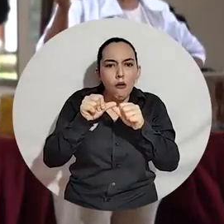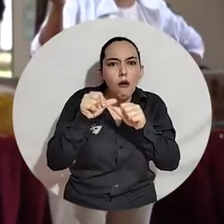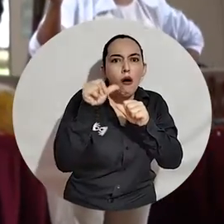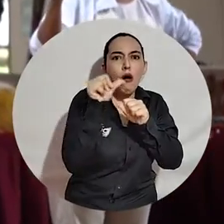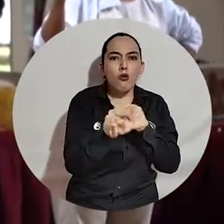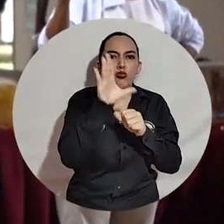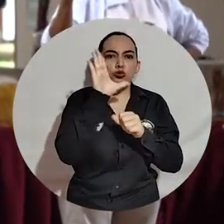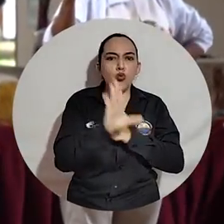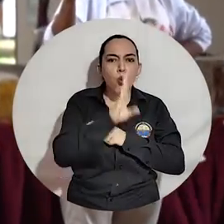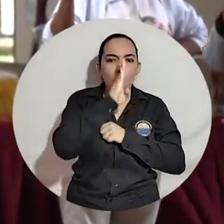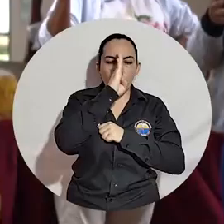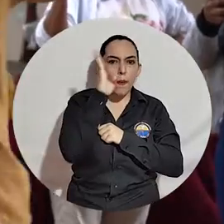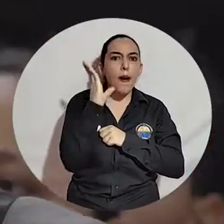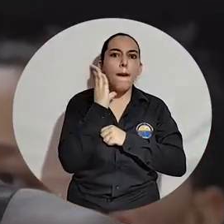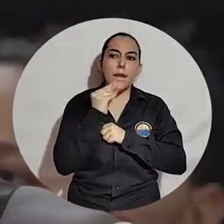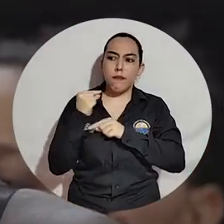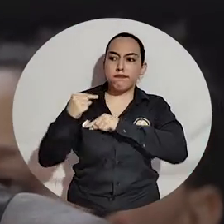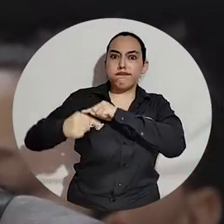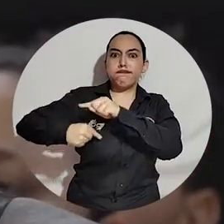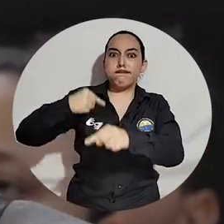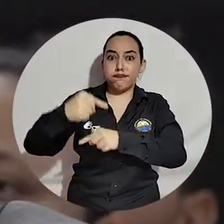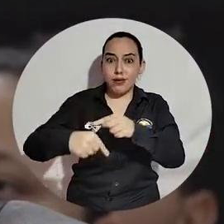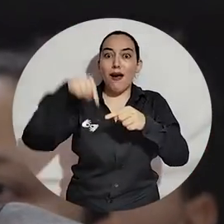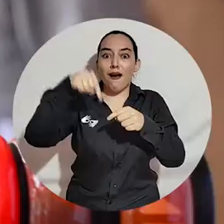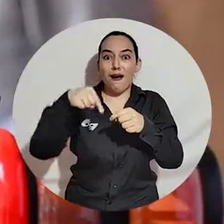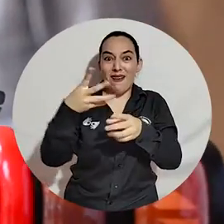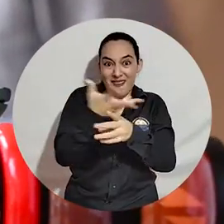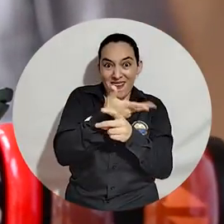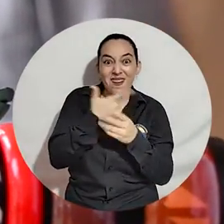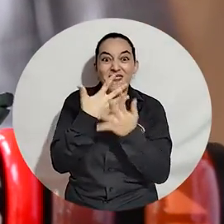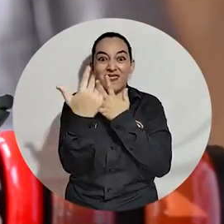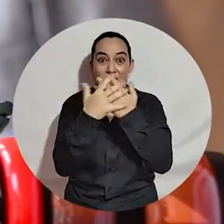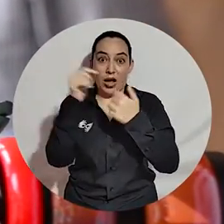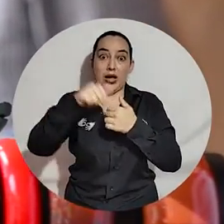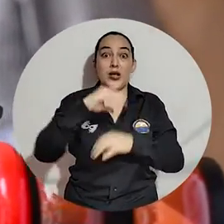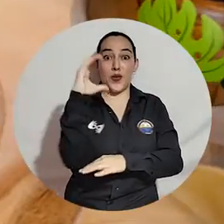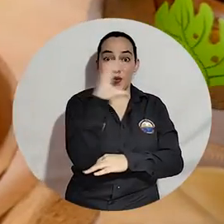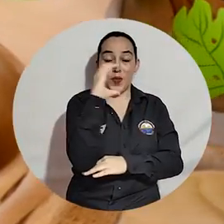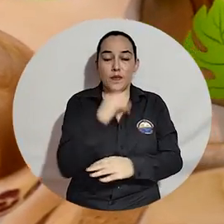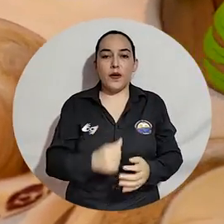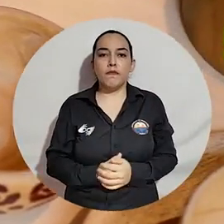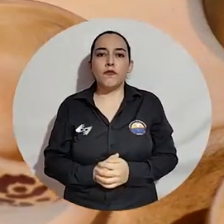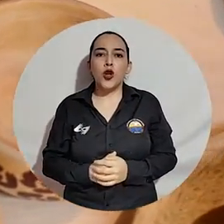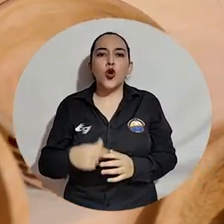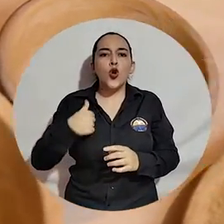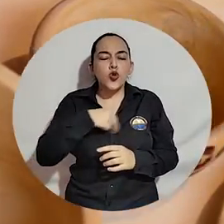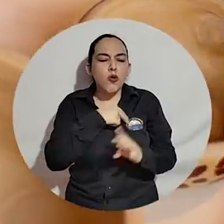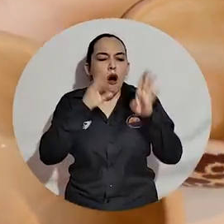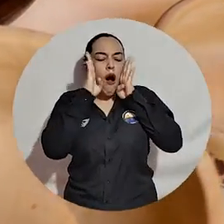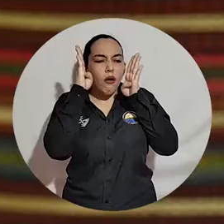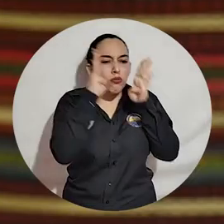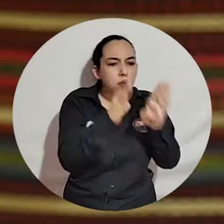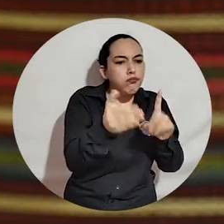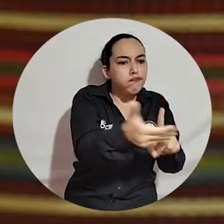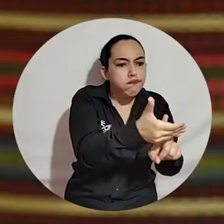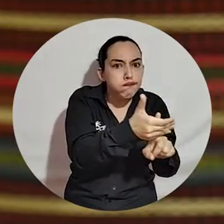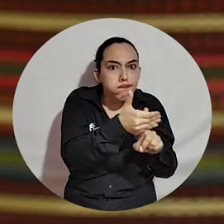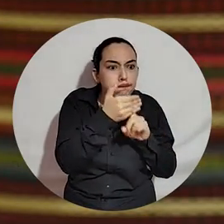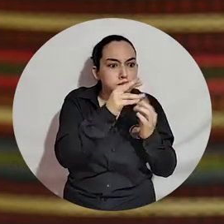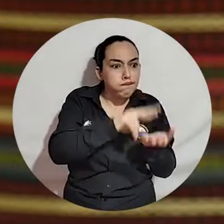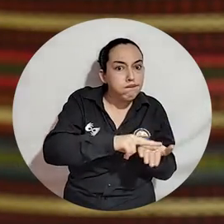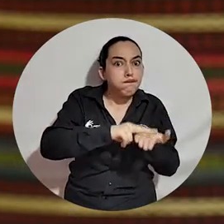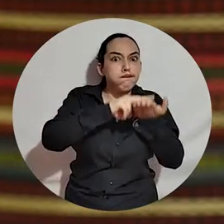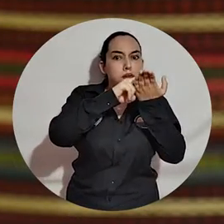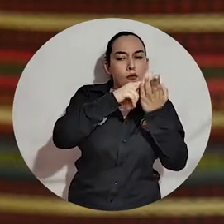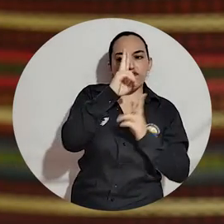valor de los saberes ancestrales de los artesanos de nuestro país. Es un programa que venimos desarrollando para la protección,